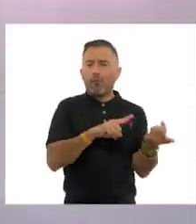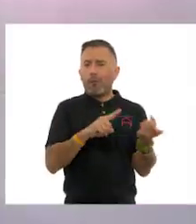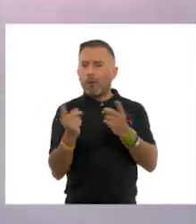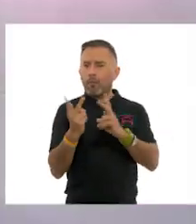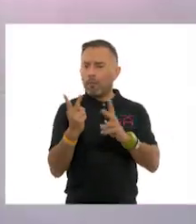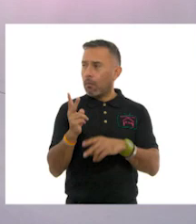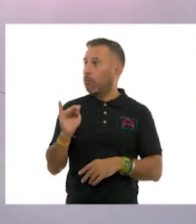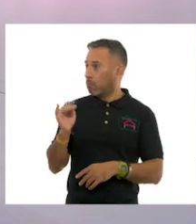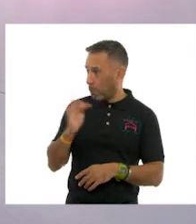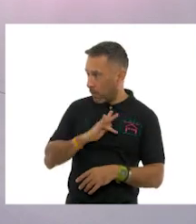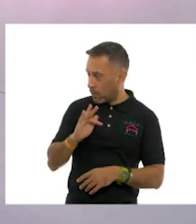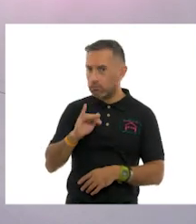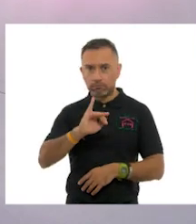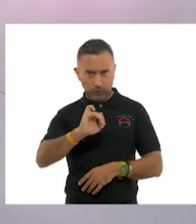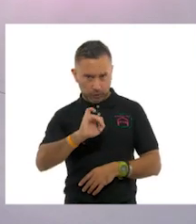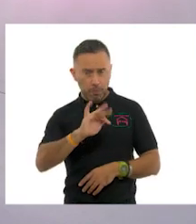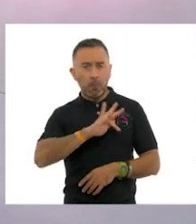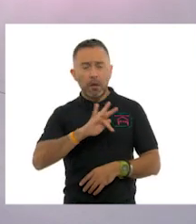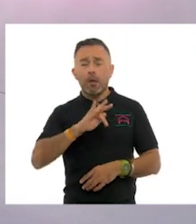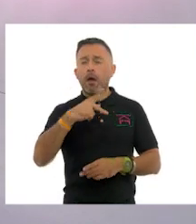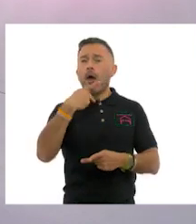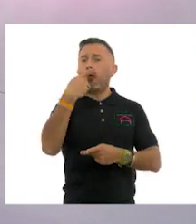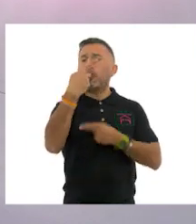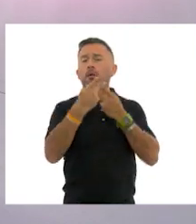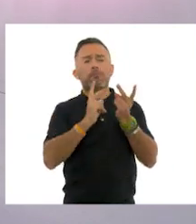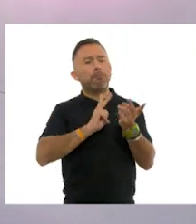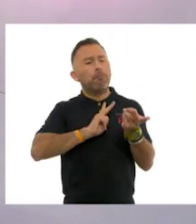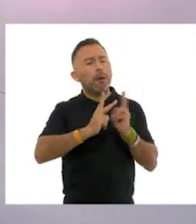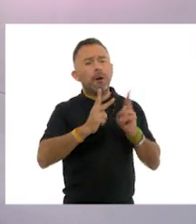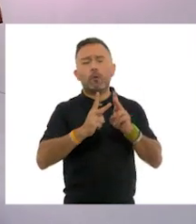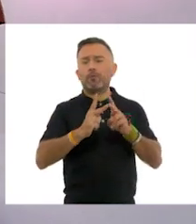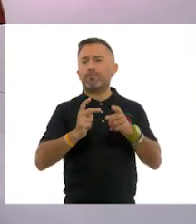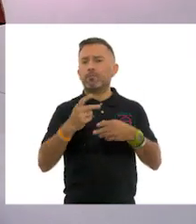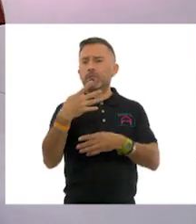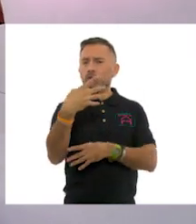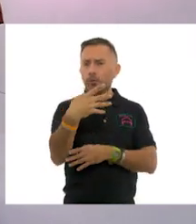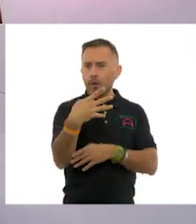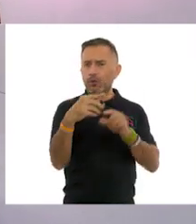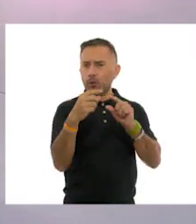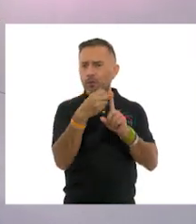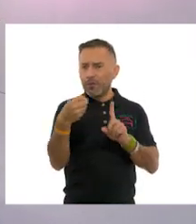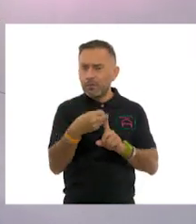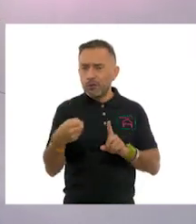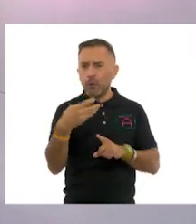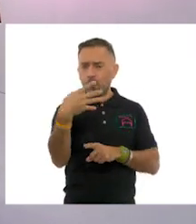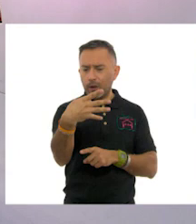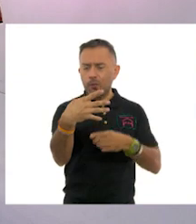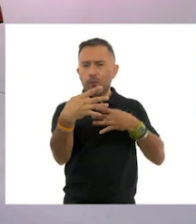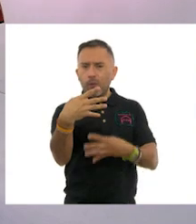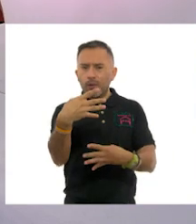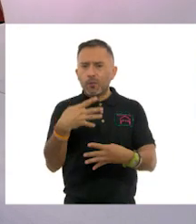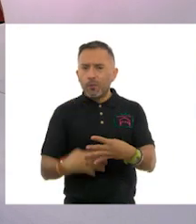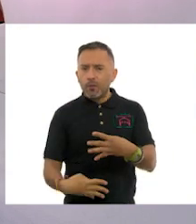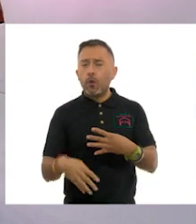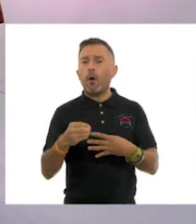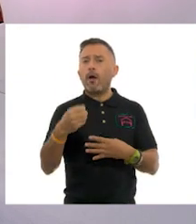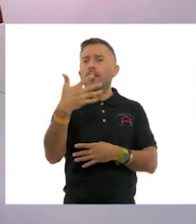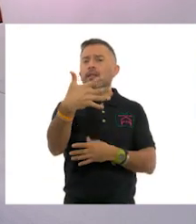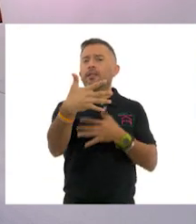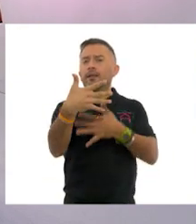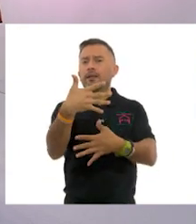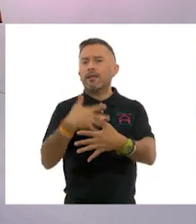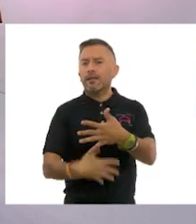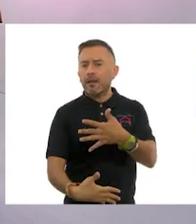puede declamar o se puede cantar cuartetas, que son cuatro versos, quintillas, sextillas, décimas,